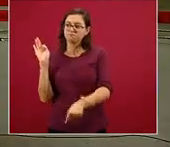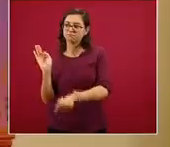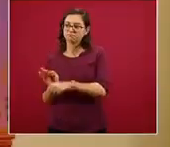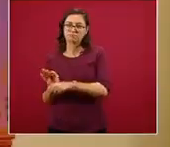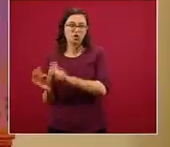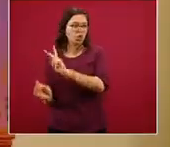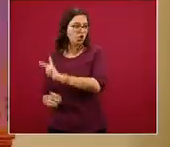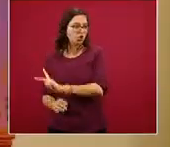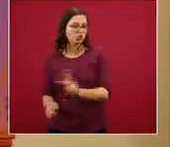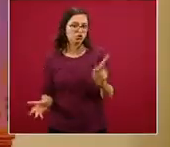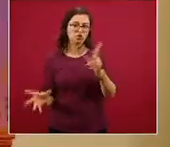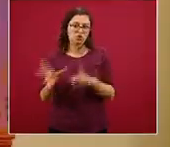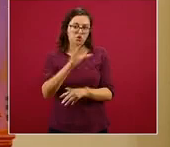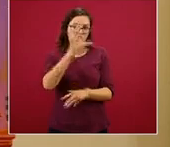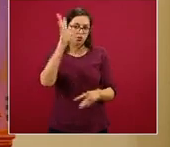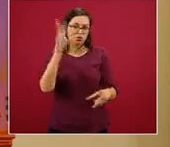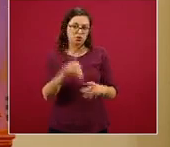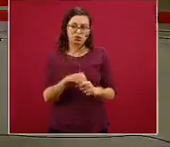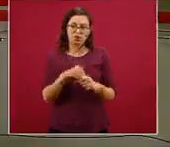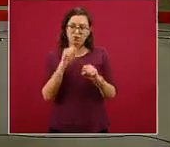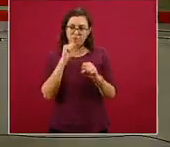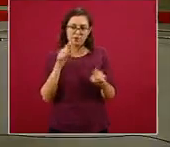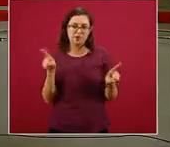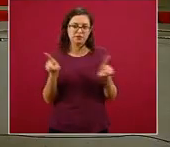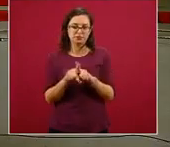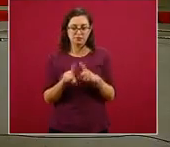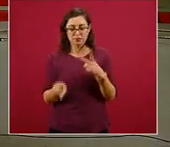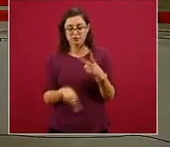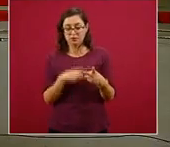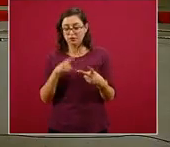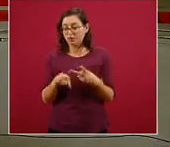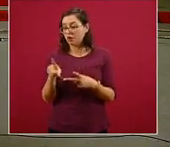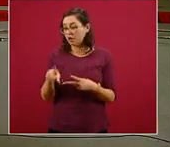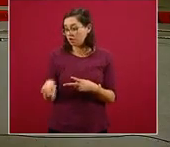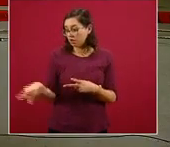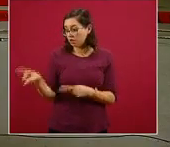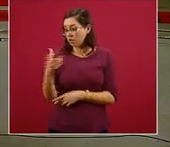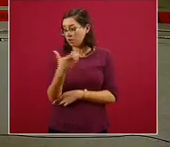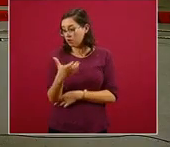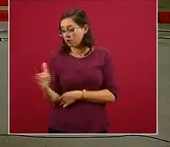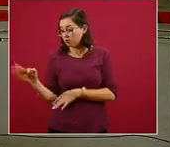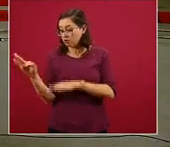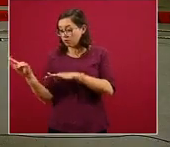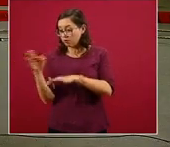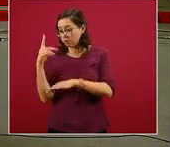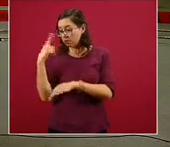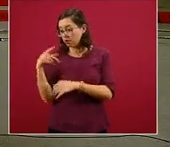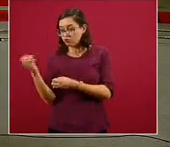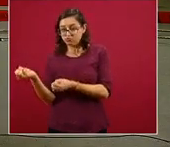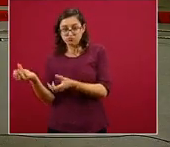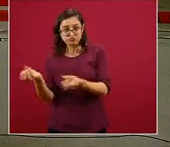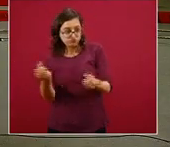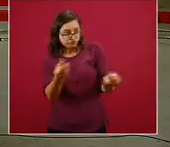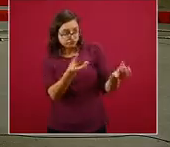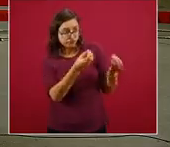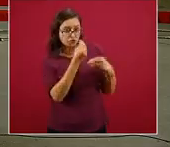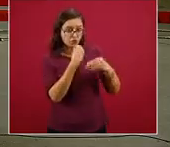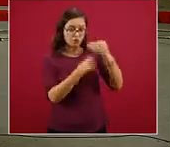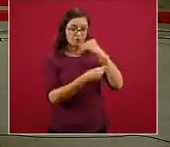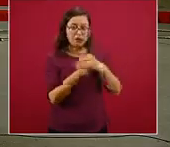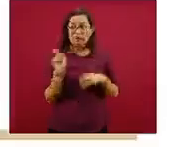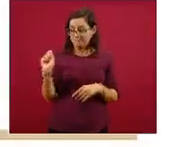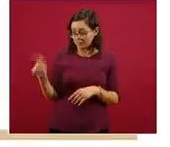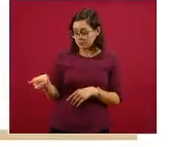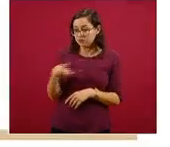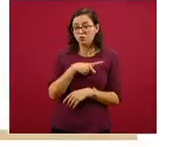comer coman y vivan bien. Adelante. En ese sentido, se ha establecido el programa Producción para el